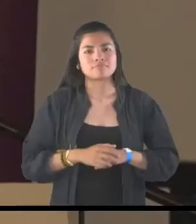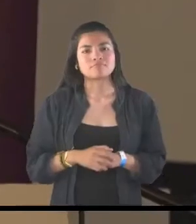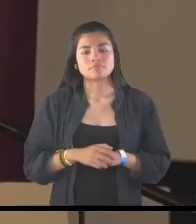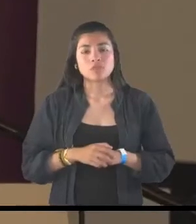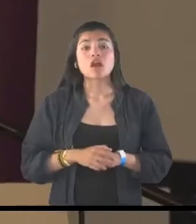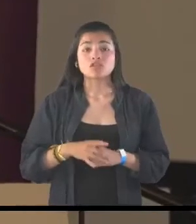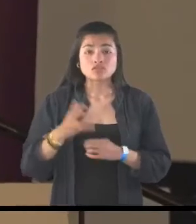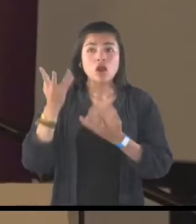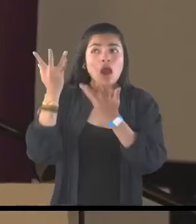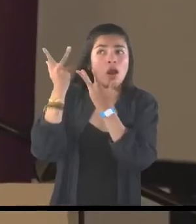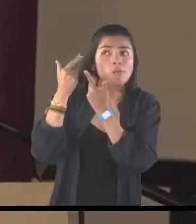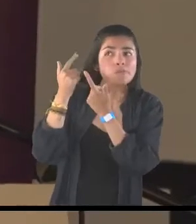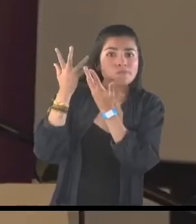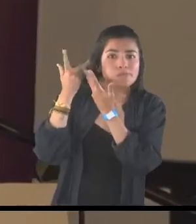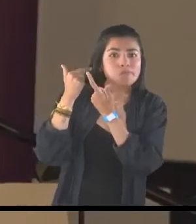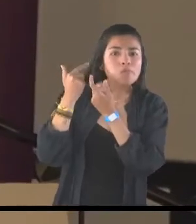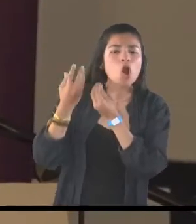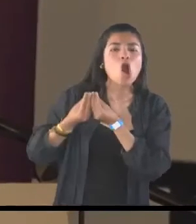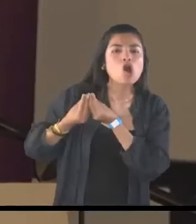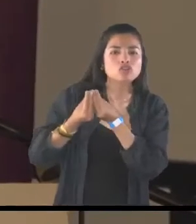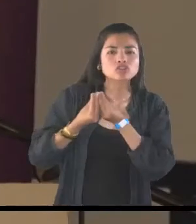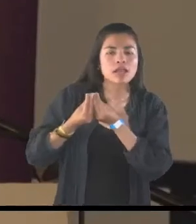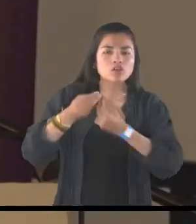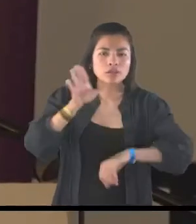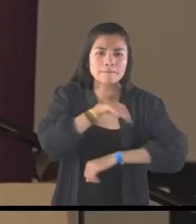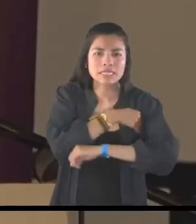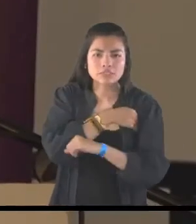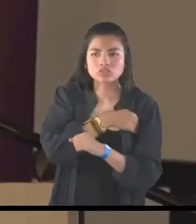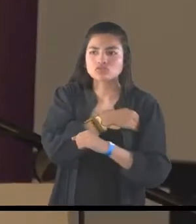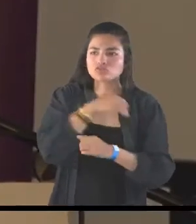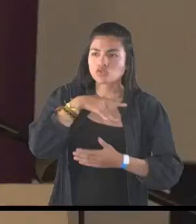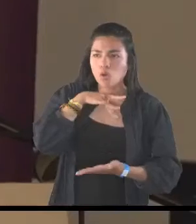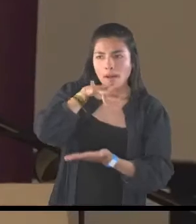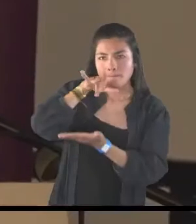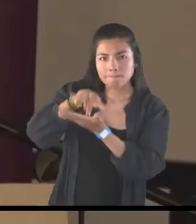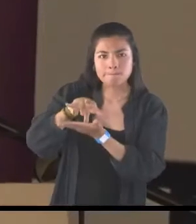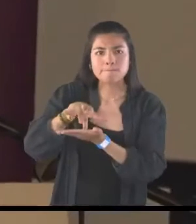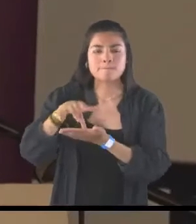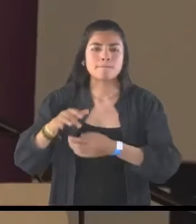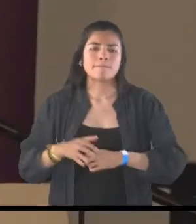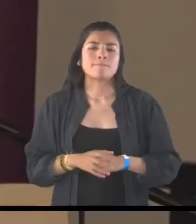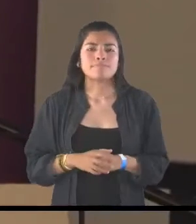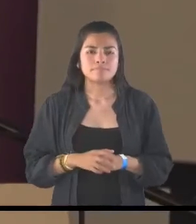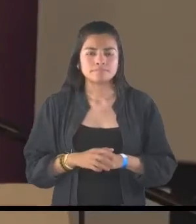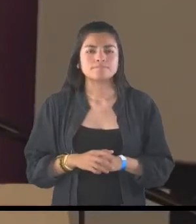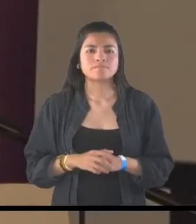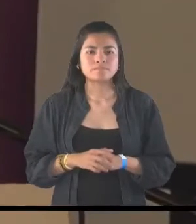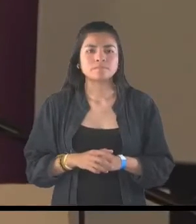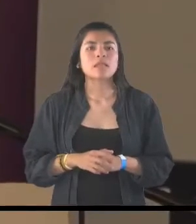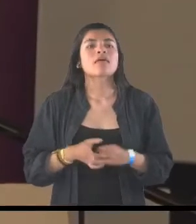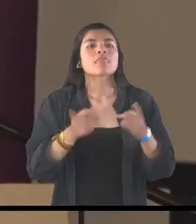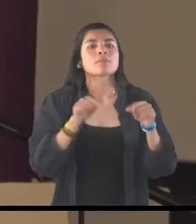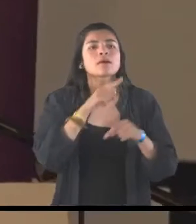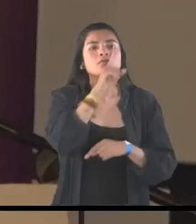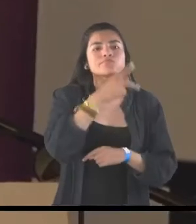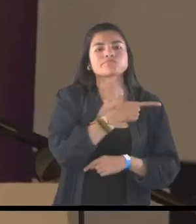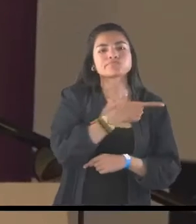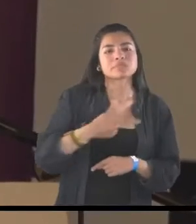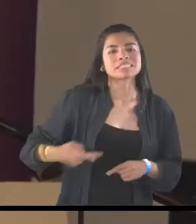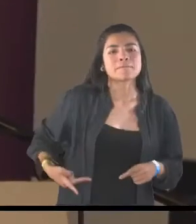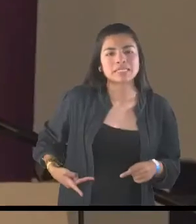escuchado yo en diferentes consejos de ministros a los que he podido asistir. La misma